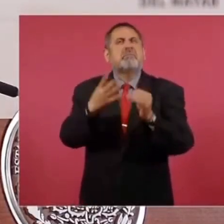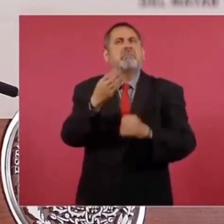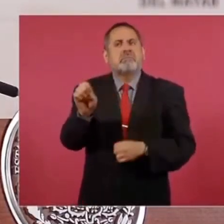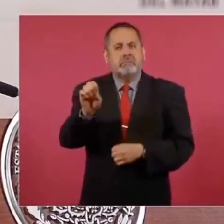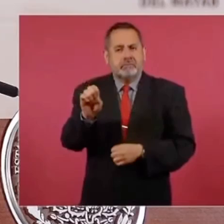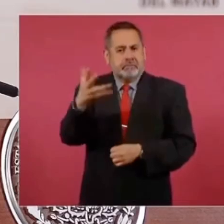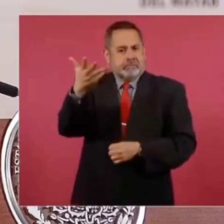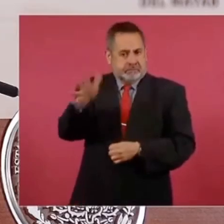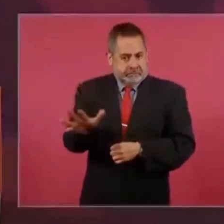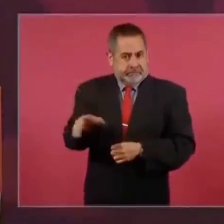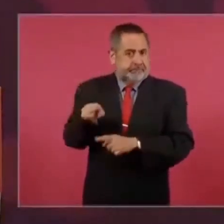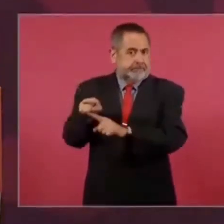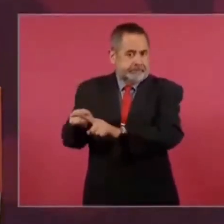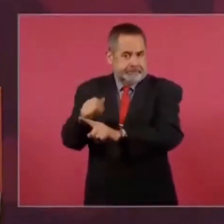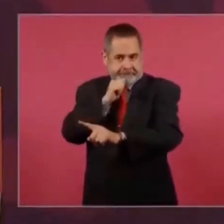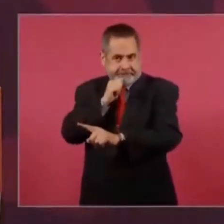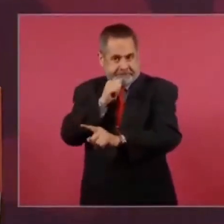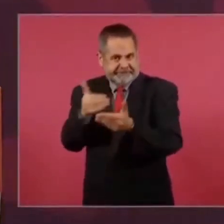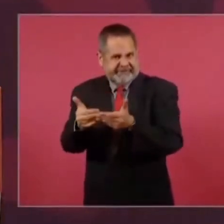1910